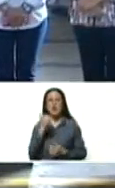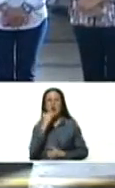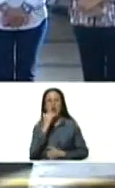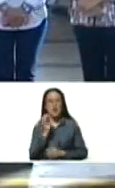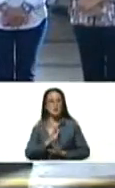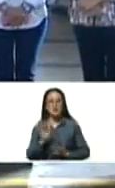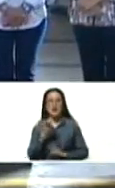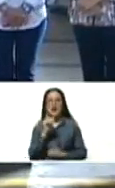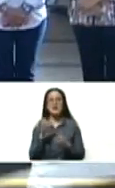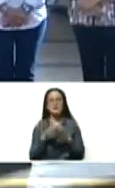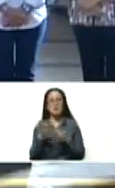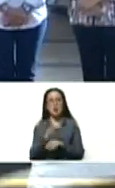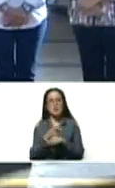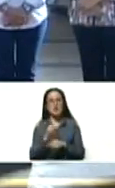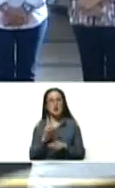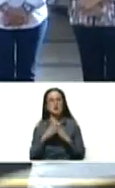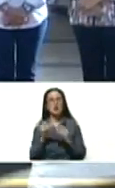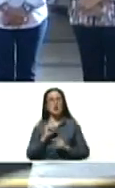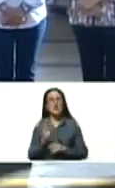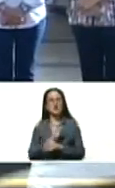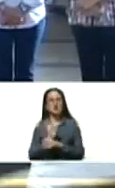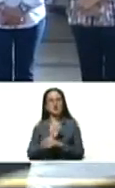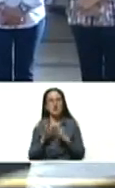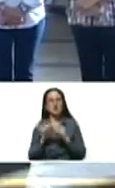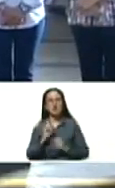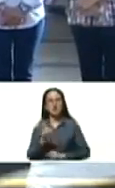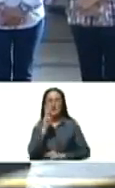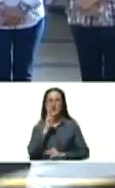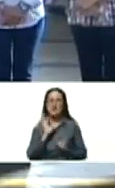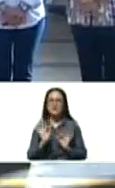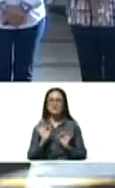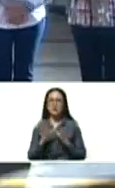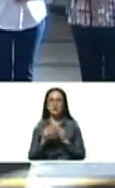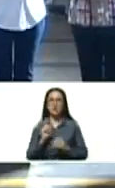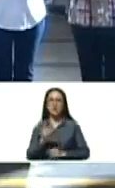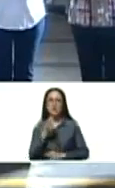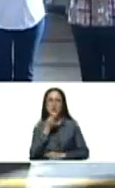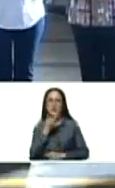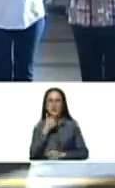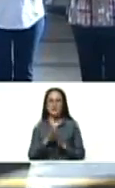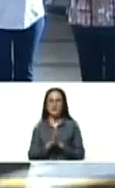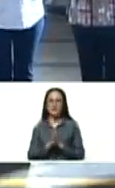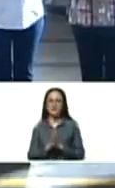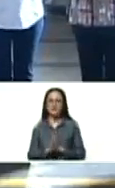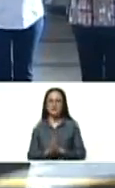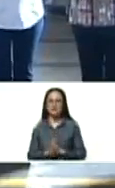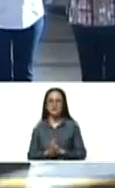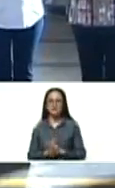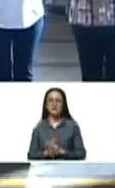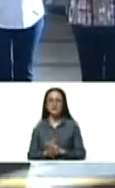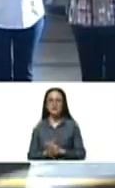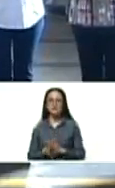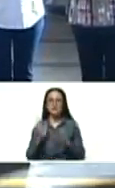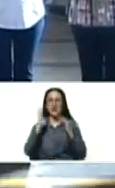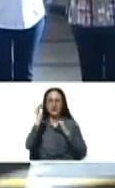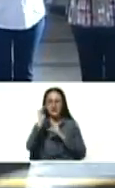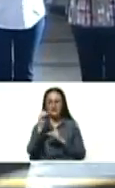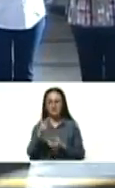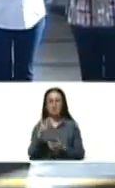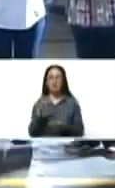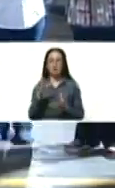Todo tiene que funcionar, todo tiene que estar limpio, todo tiene que estar bonito. Atención Carmen Meléndez, atención Nahum